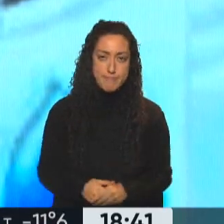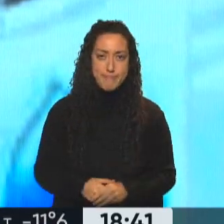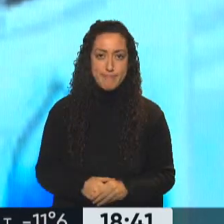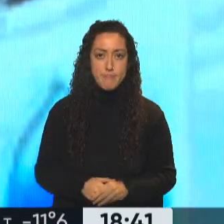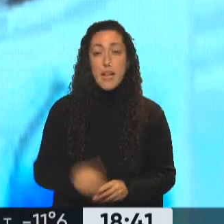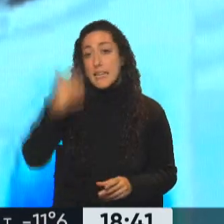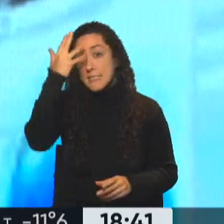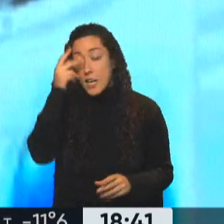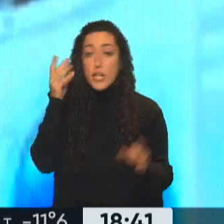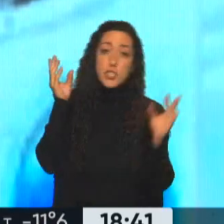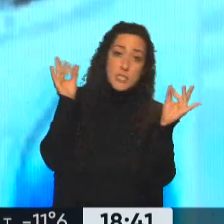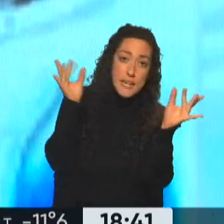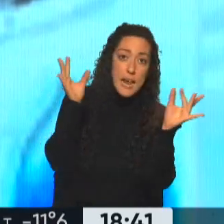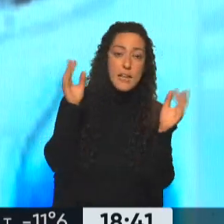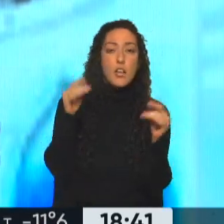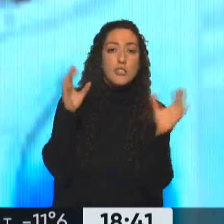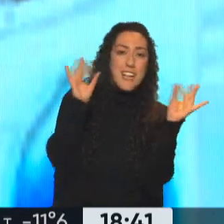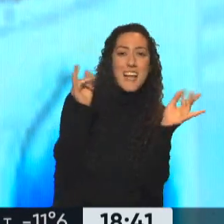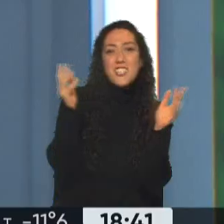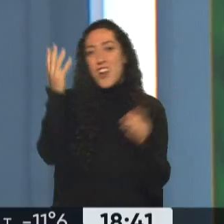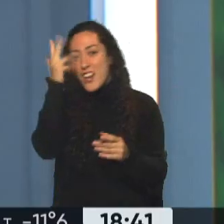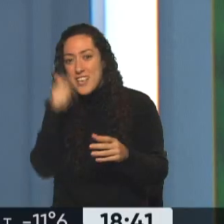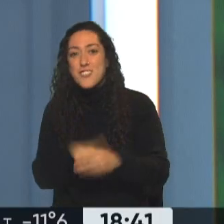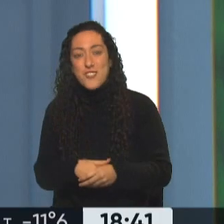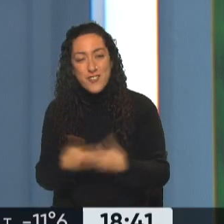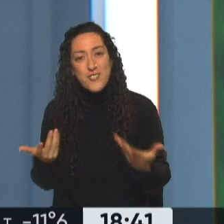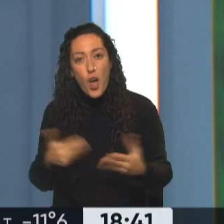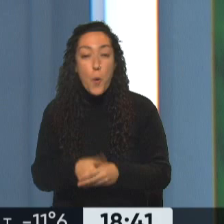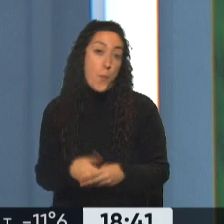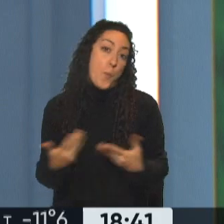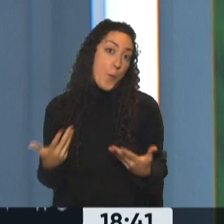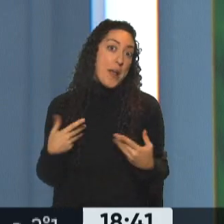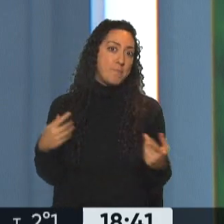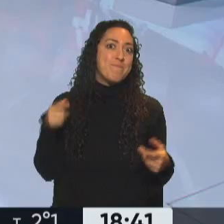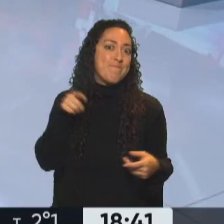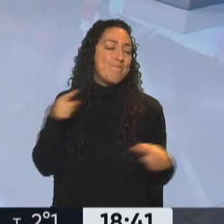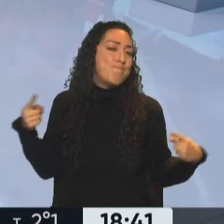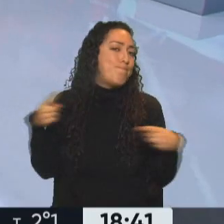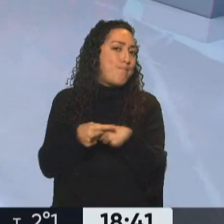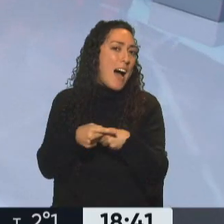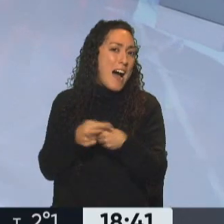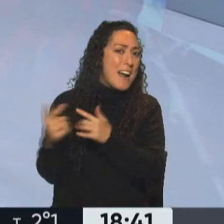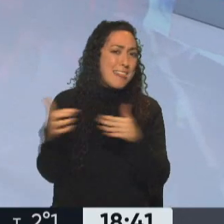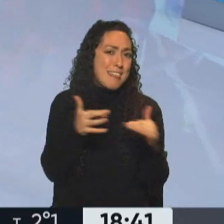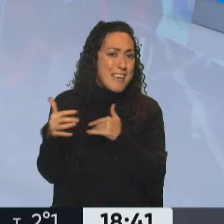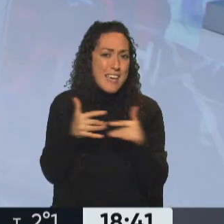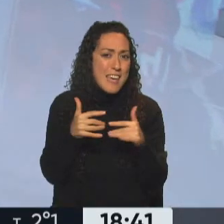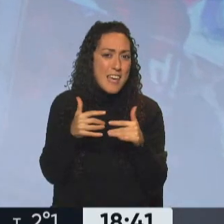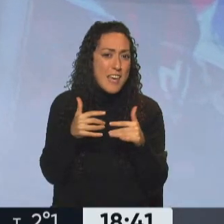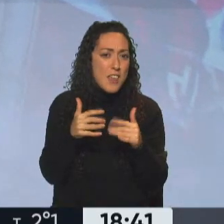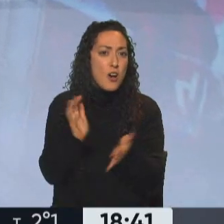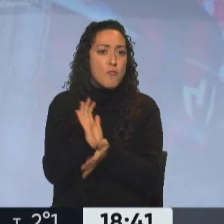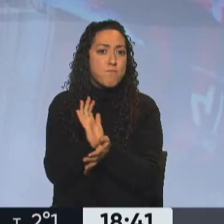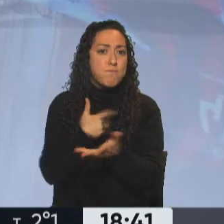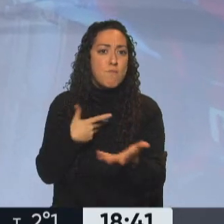San Lorenzo Arsenal, Arsenal San Lorenzo, y el Tibu te lo cuenta. Bueno, un partido que primero el que golpeaba iba a